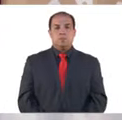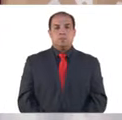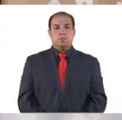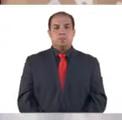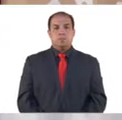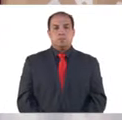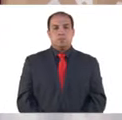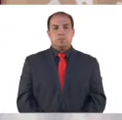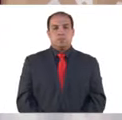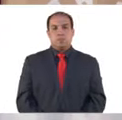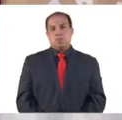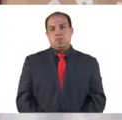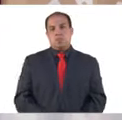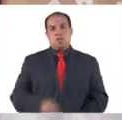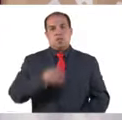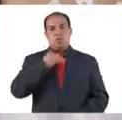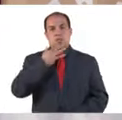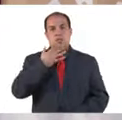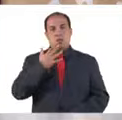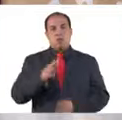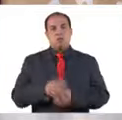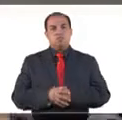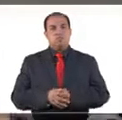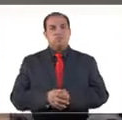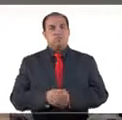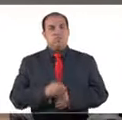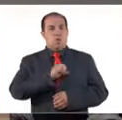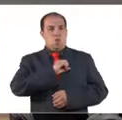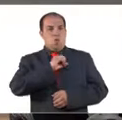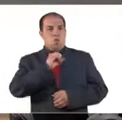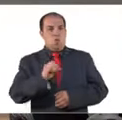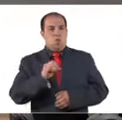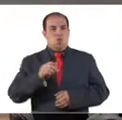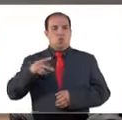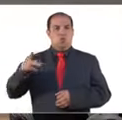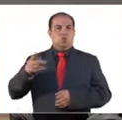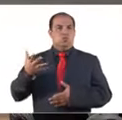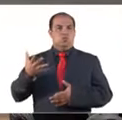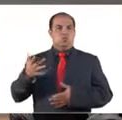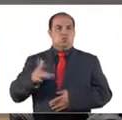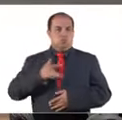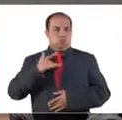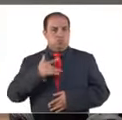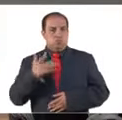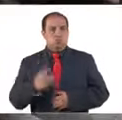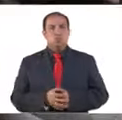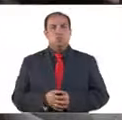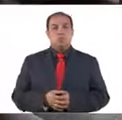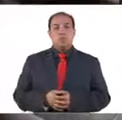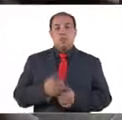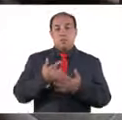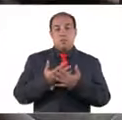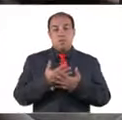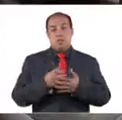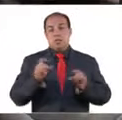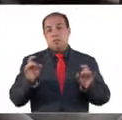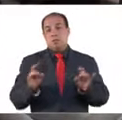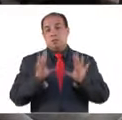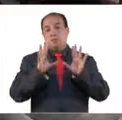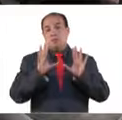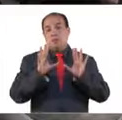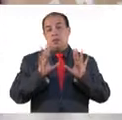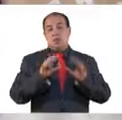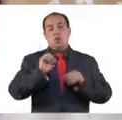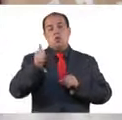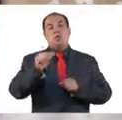campaña sucia, negra, odio, eso es lo que son. ¿Y espera que aparezcan en otras alcaldías?